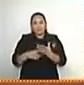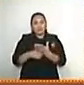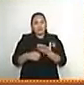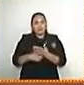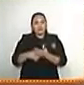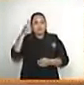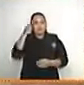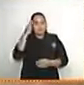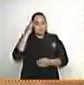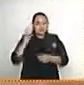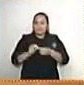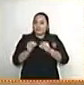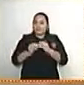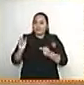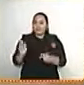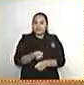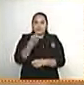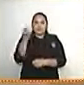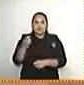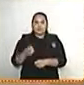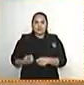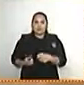rápidamente conocemos el primer número ganador.